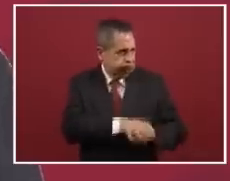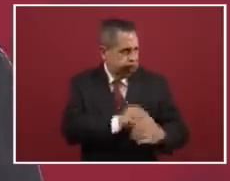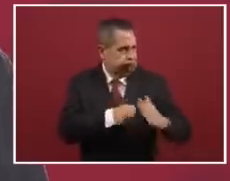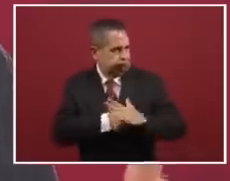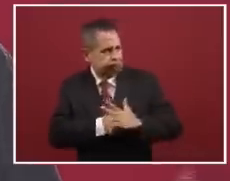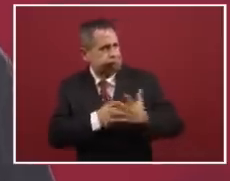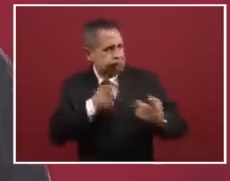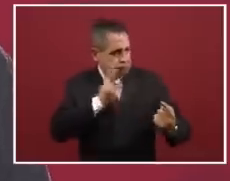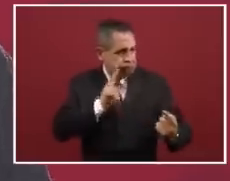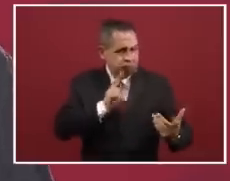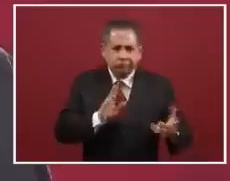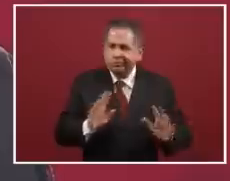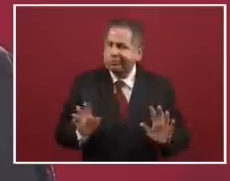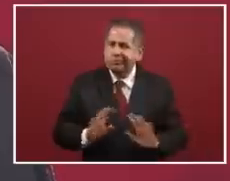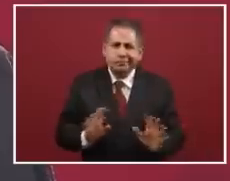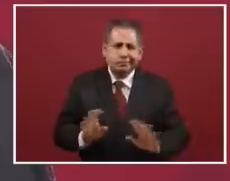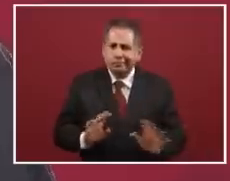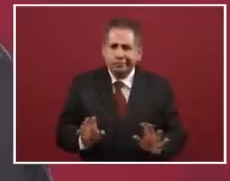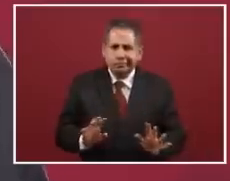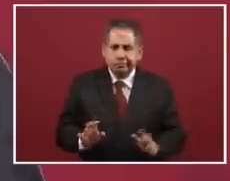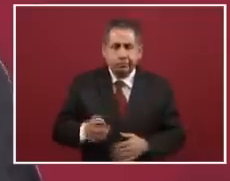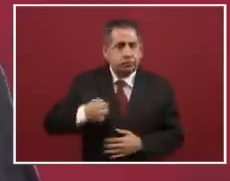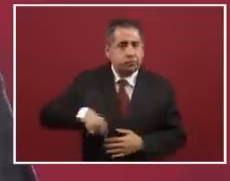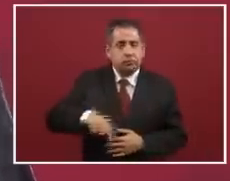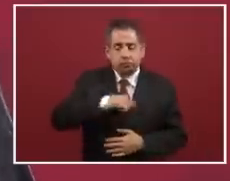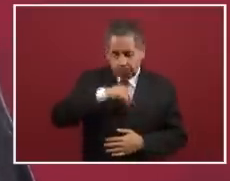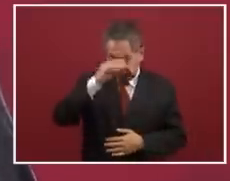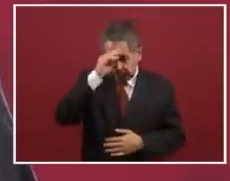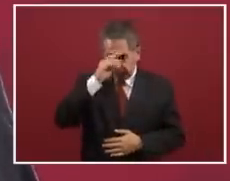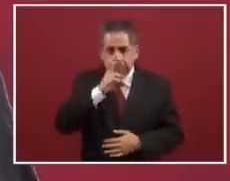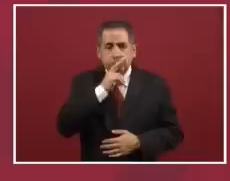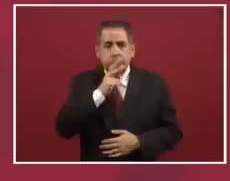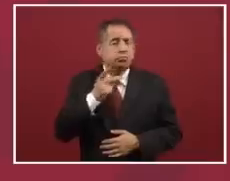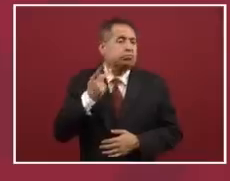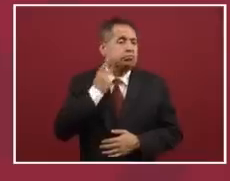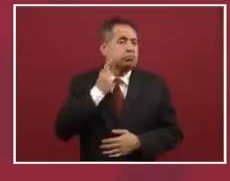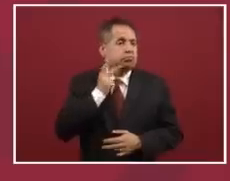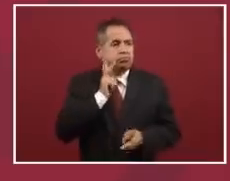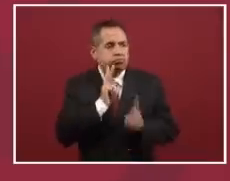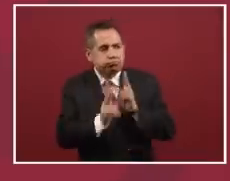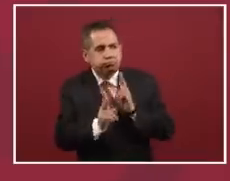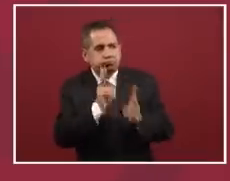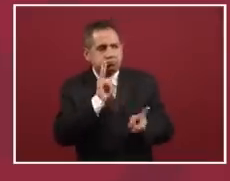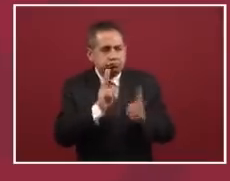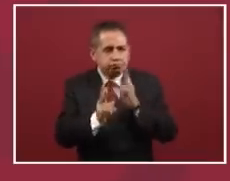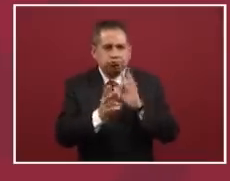Nosotros apostamos a la política,